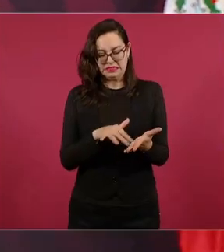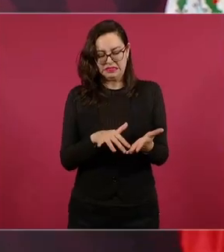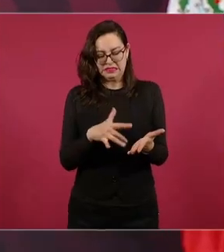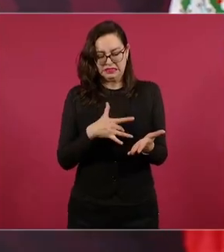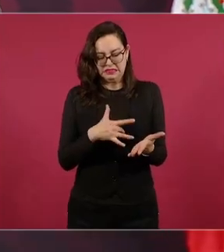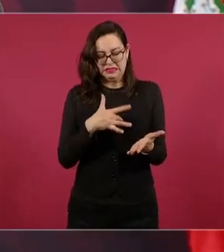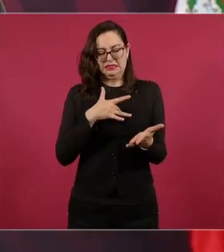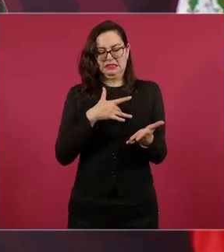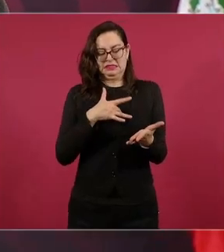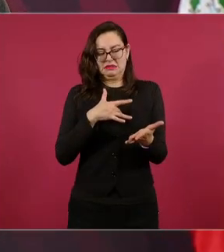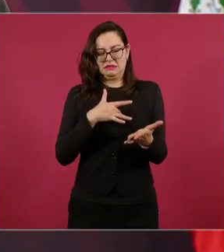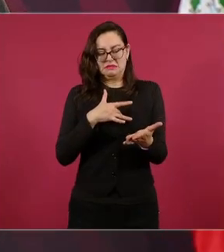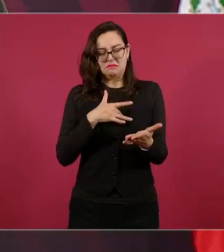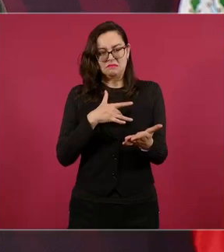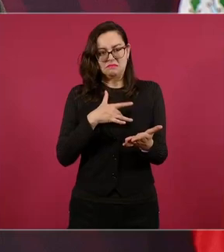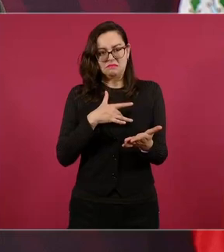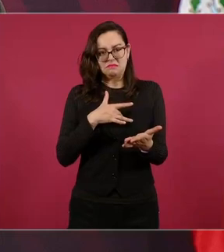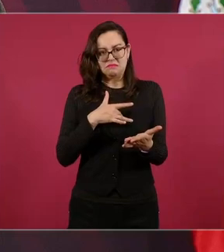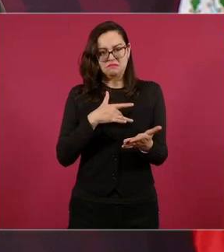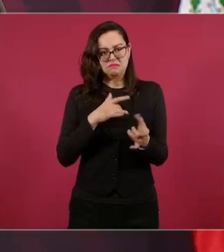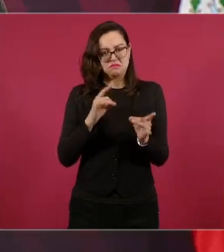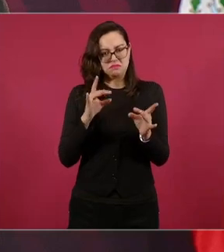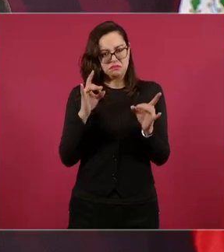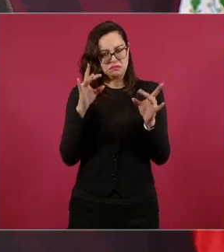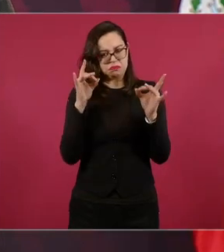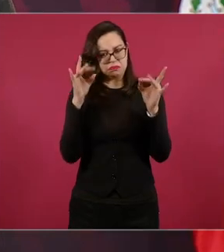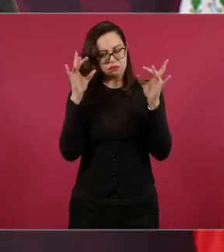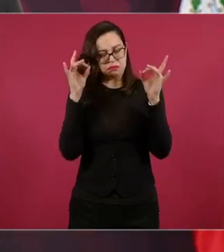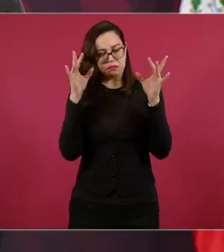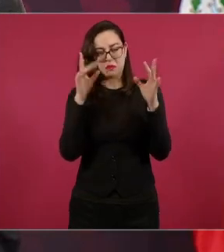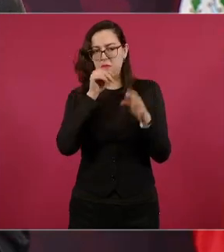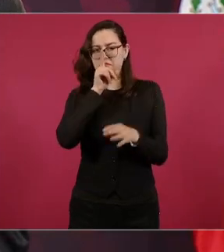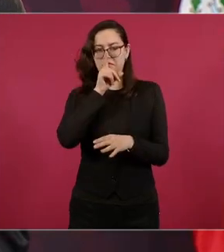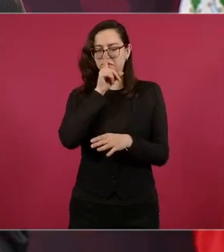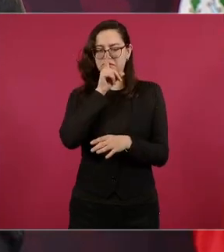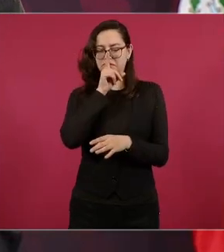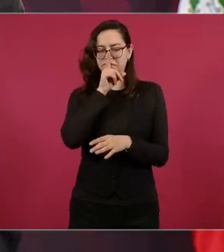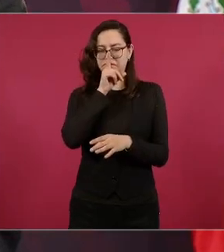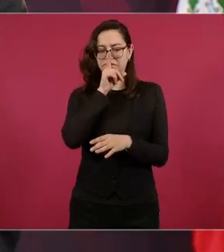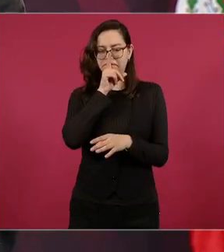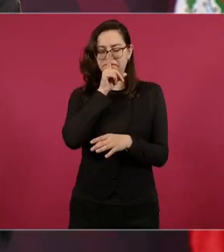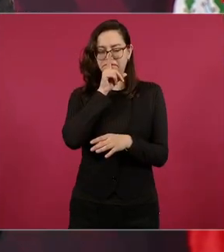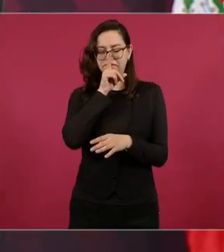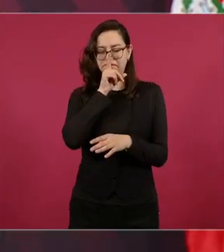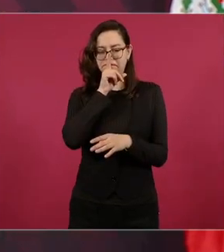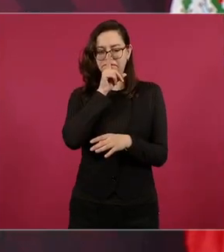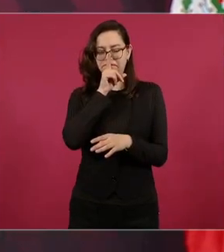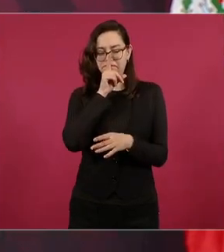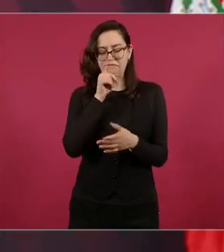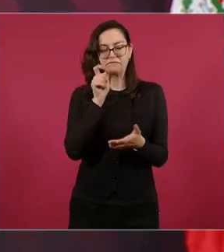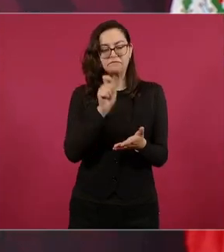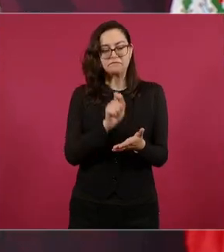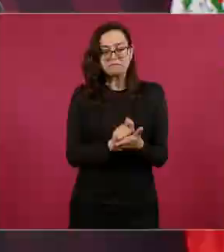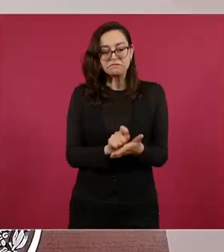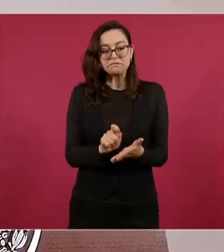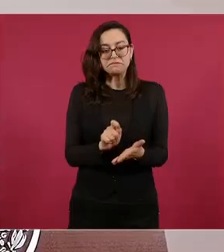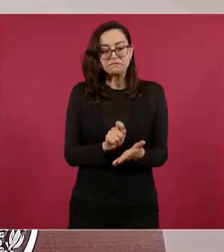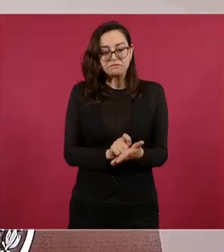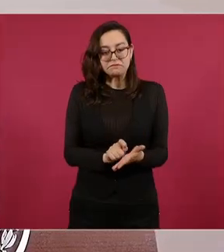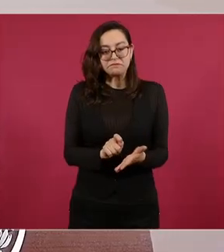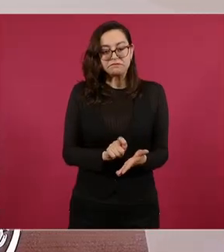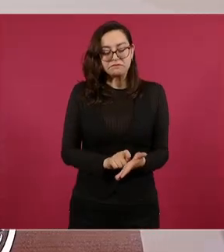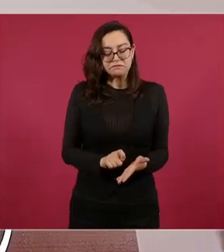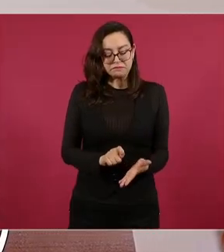irreparables o inconducentes a obtener que la exposición